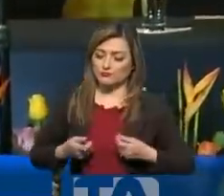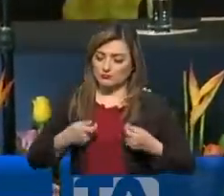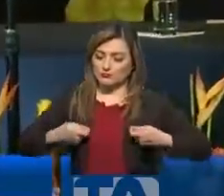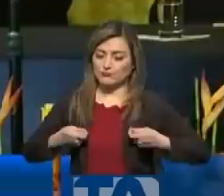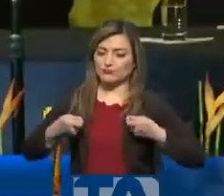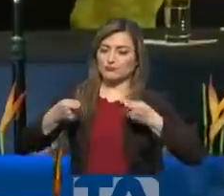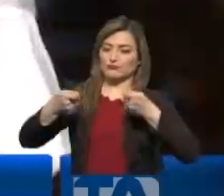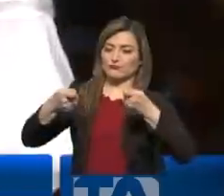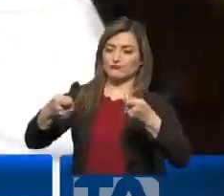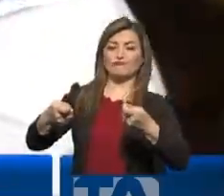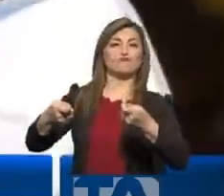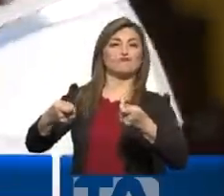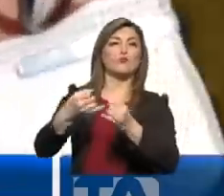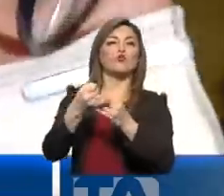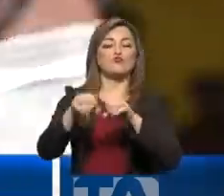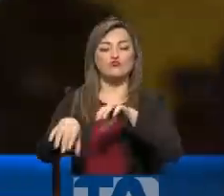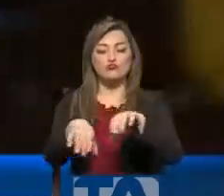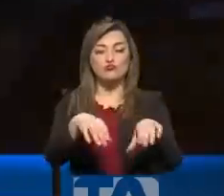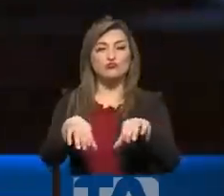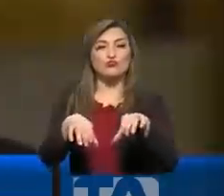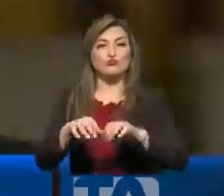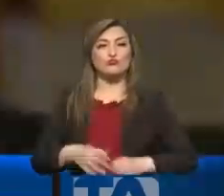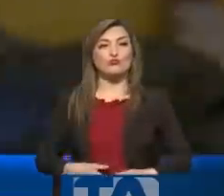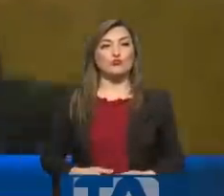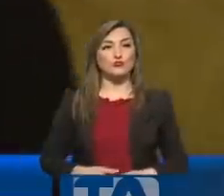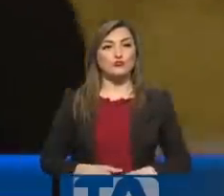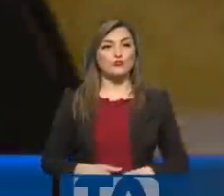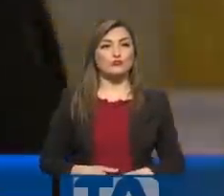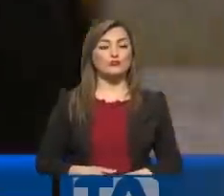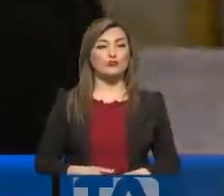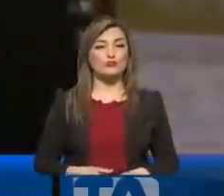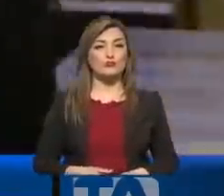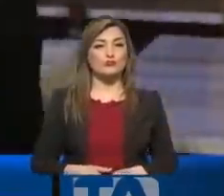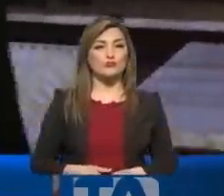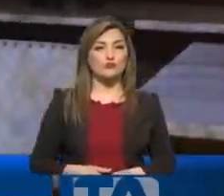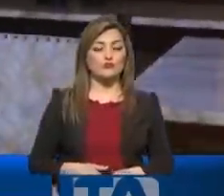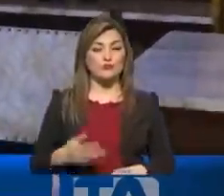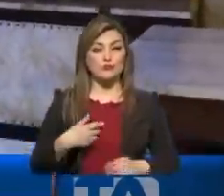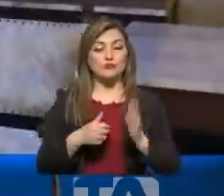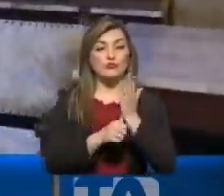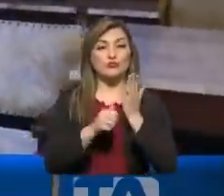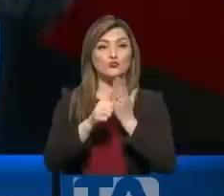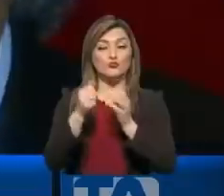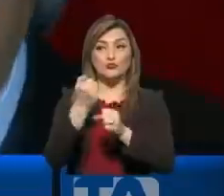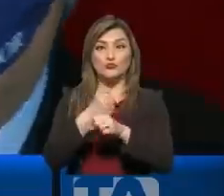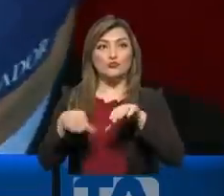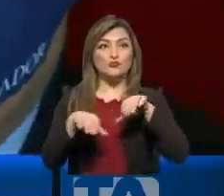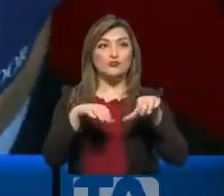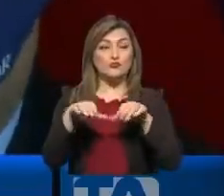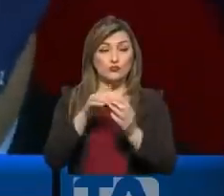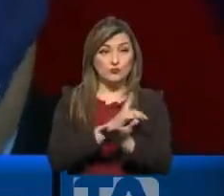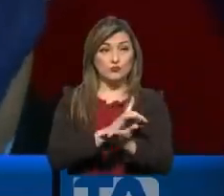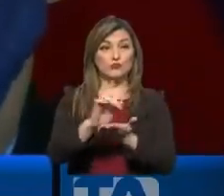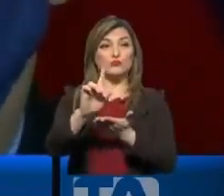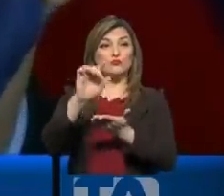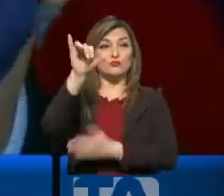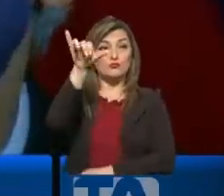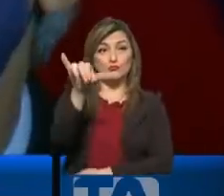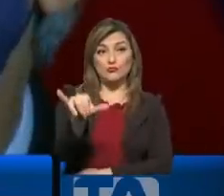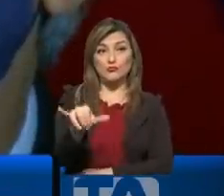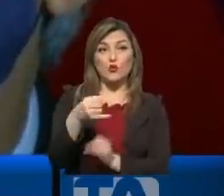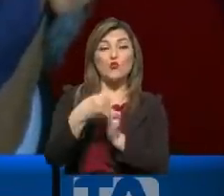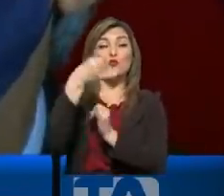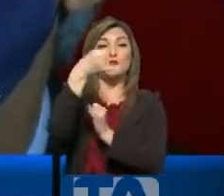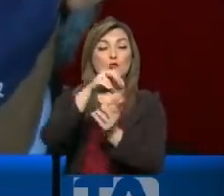últimas gestiones. Los ministros seguirán rindiendo cuentas a lo largo de esta semana y el sábado participarán en la